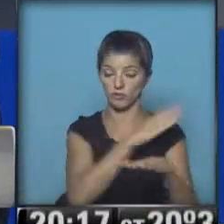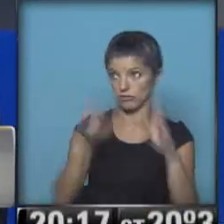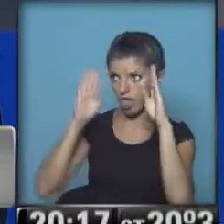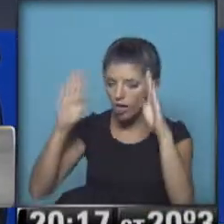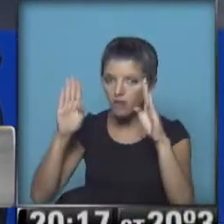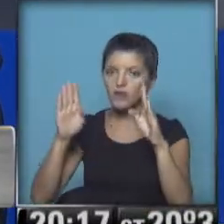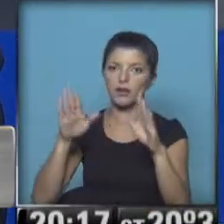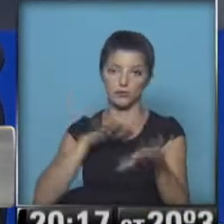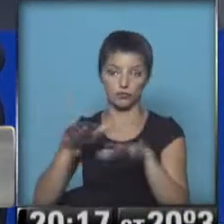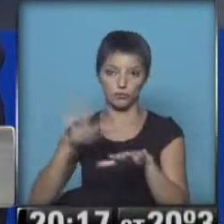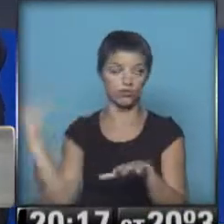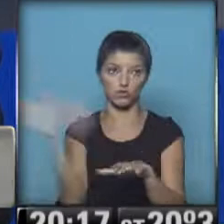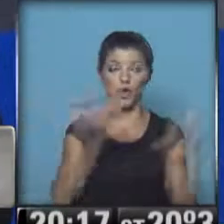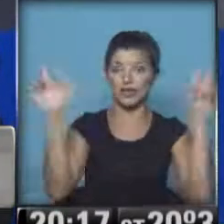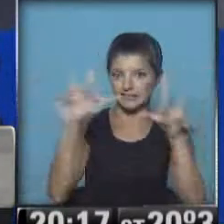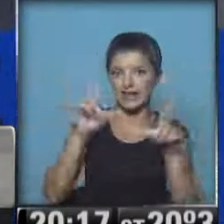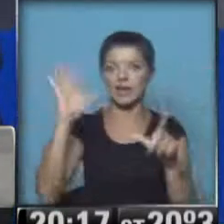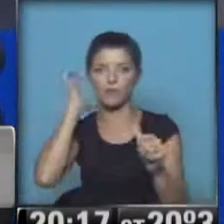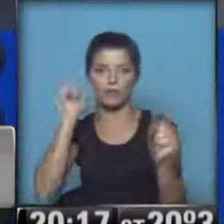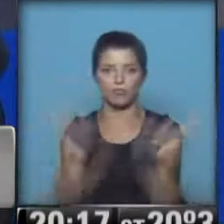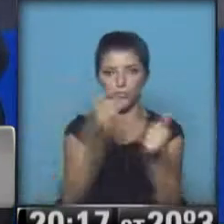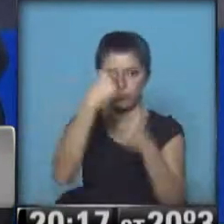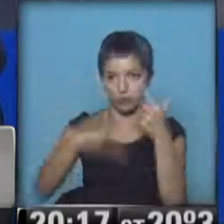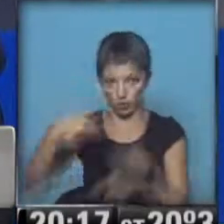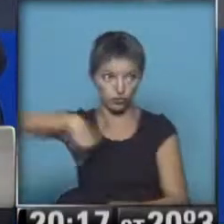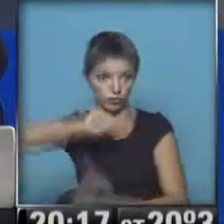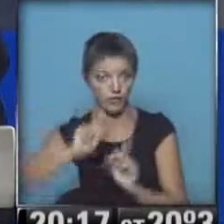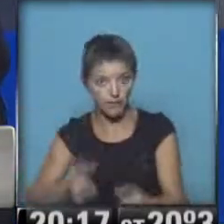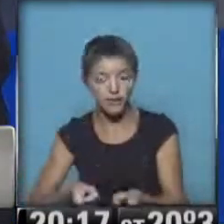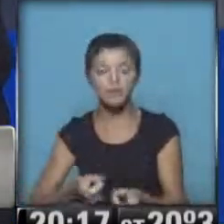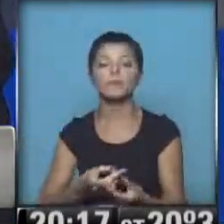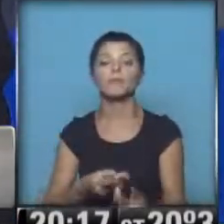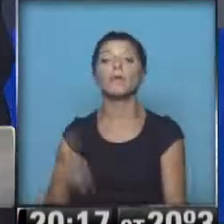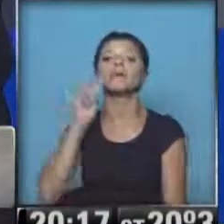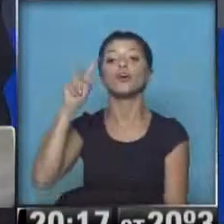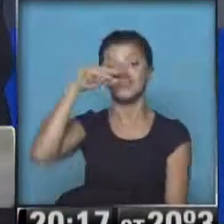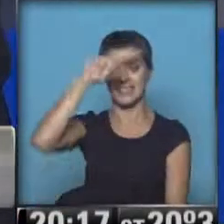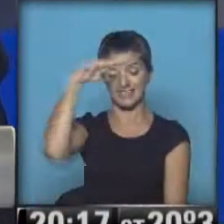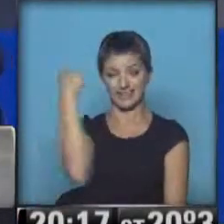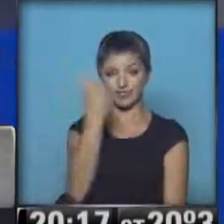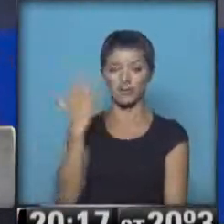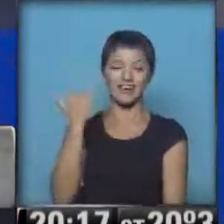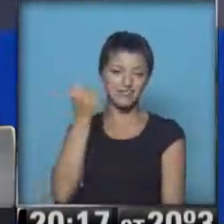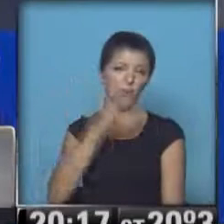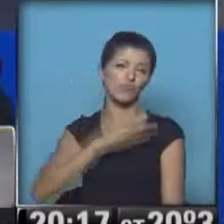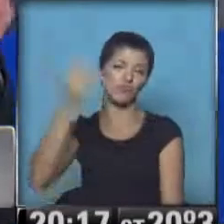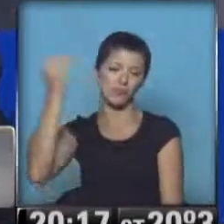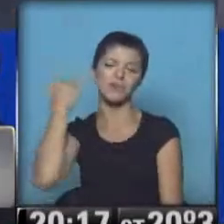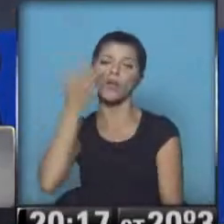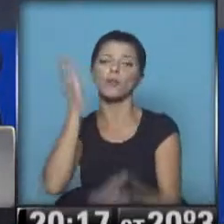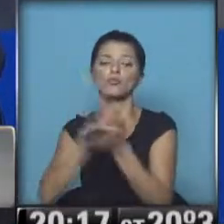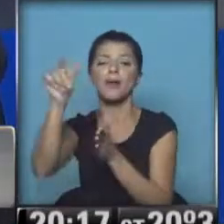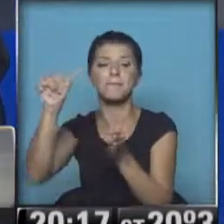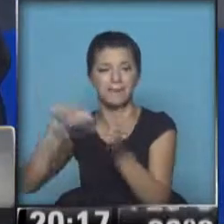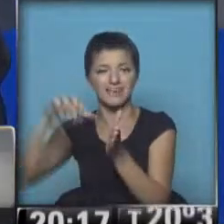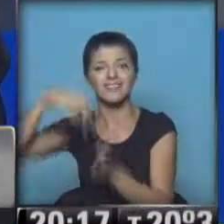supuesto a todos los medios de comunicación y a nosotros también efectivamente misión 7 internacional hemos hablado bastante de nepal un país gobernado